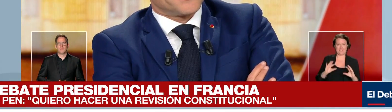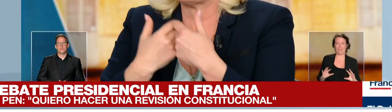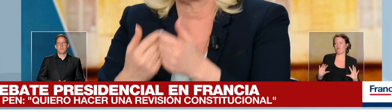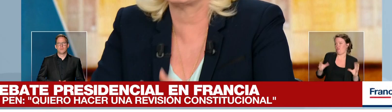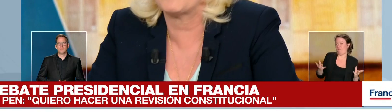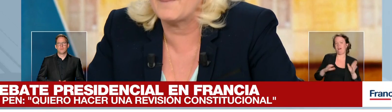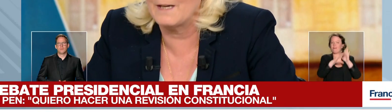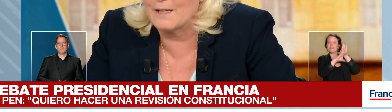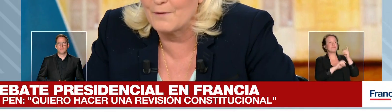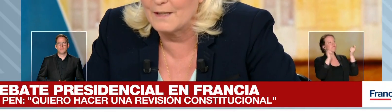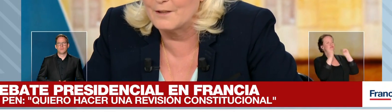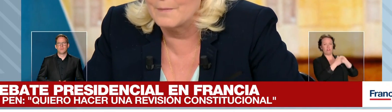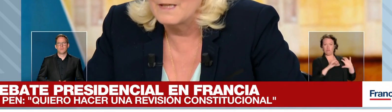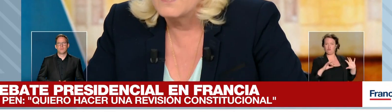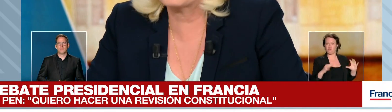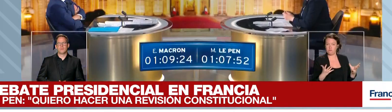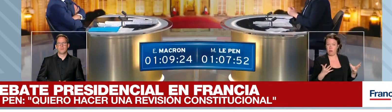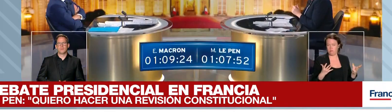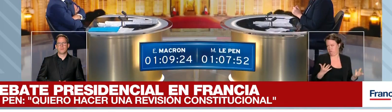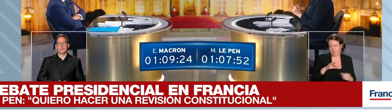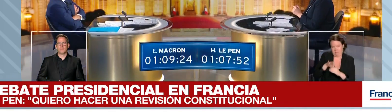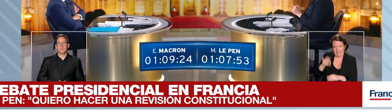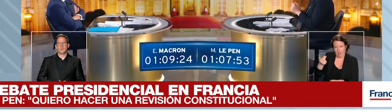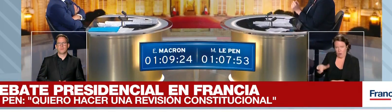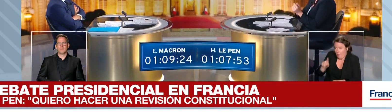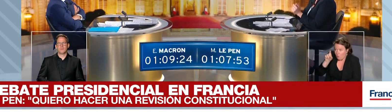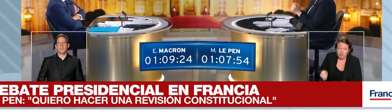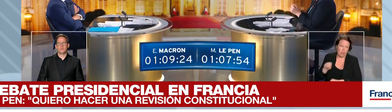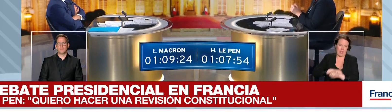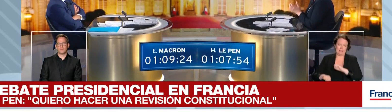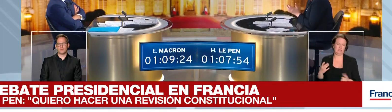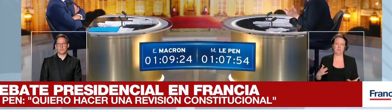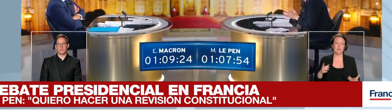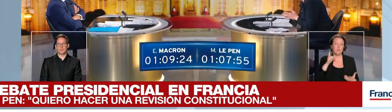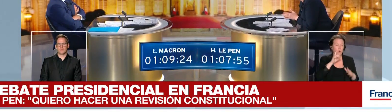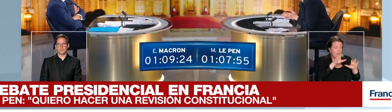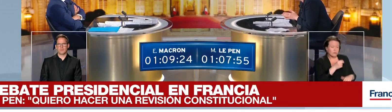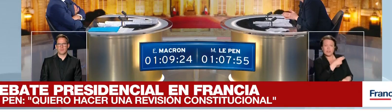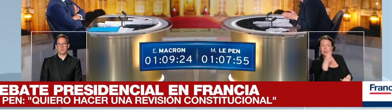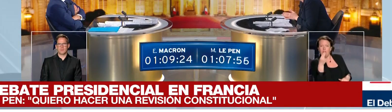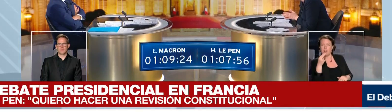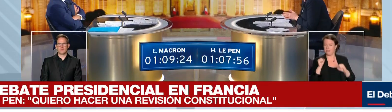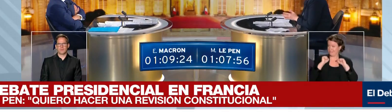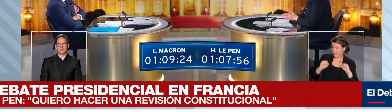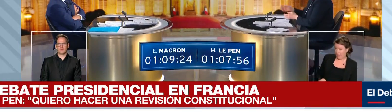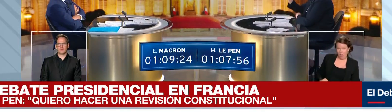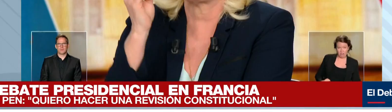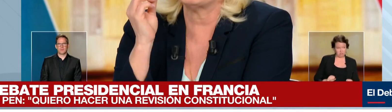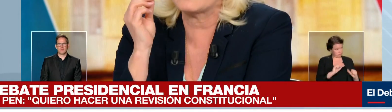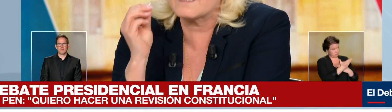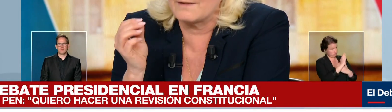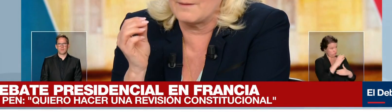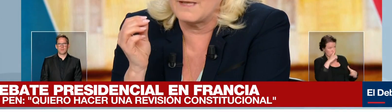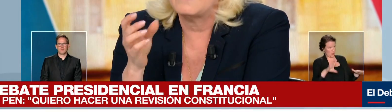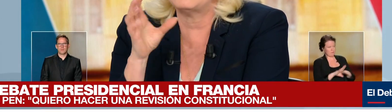Constitución? Hacerla cambiar por el pueblo si no es a través de un referendo. Sobre todo cuando la Asamblea Nacional y el Senado no son